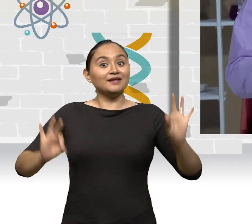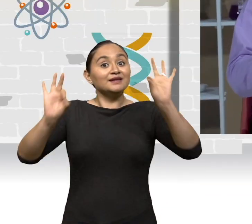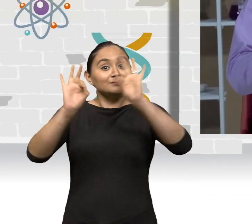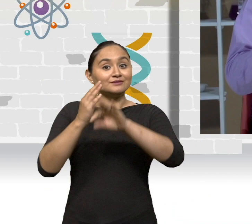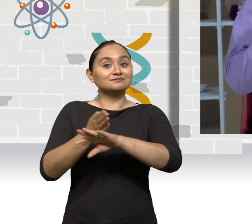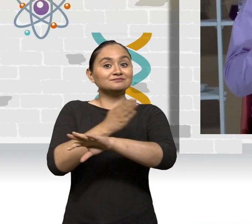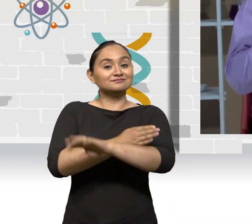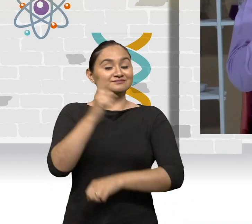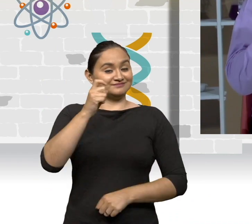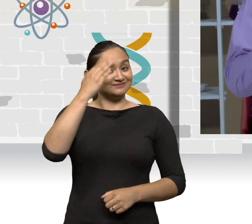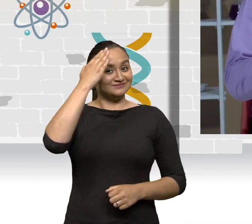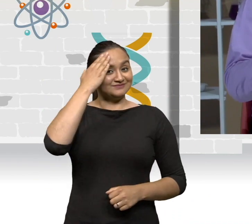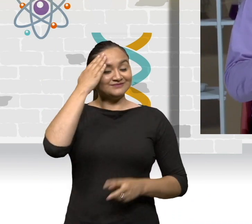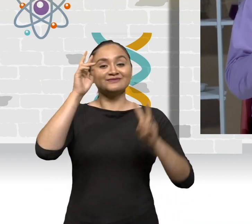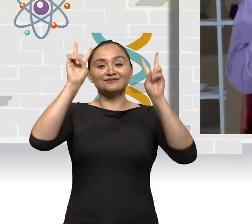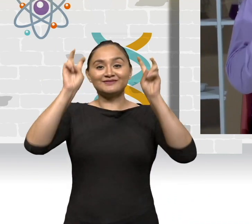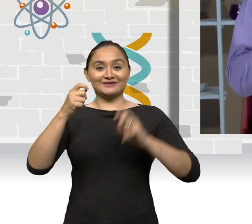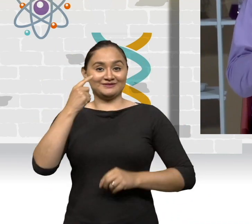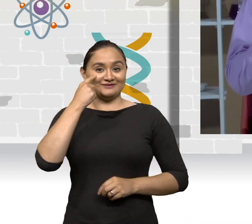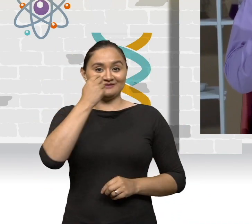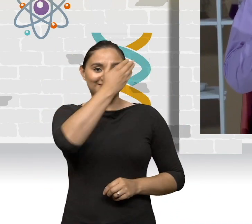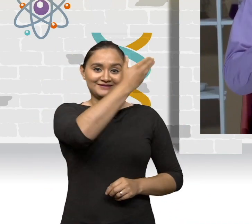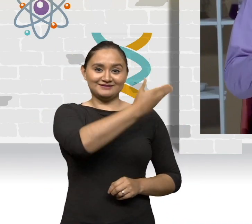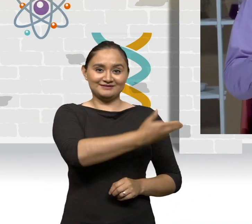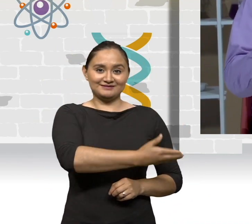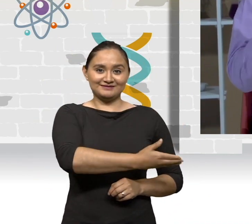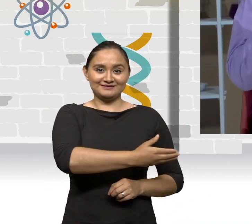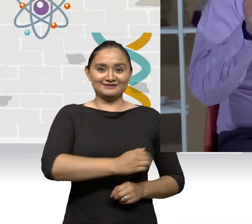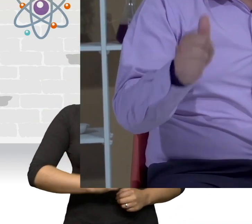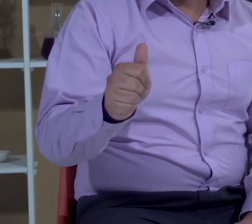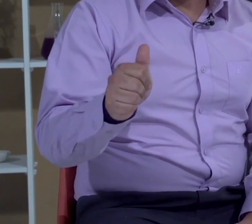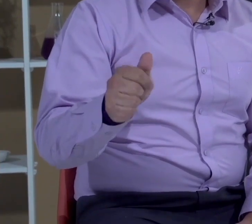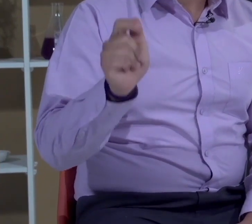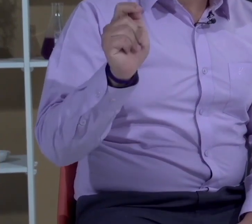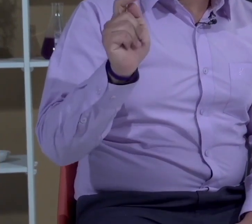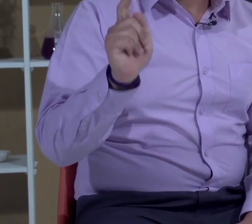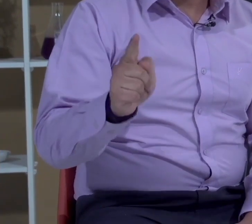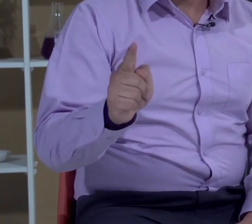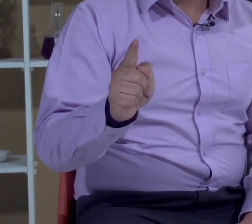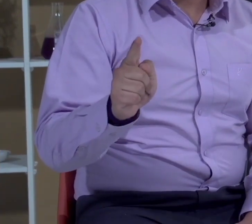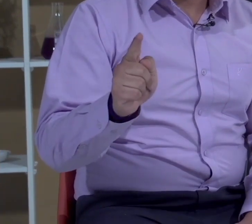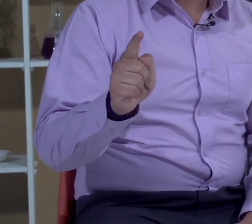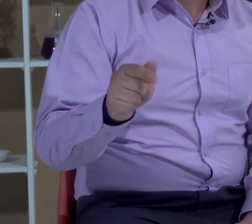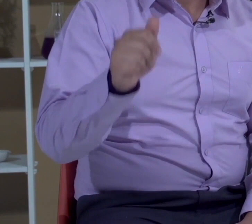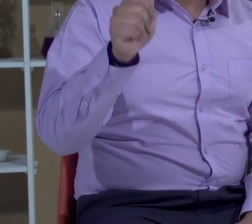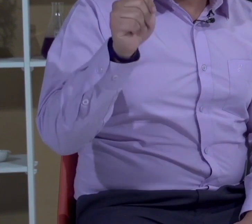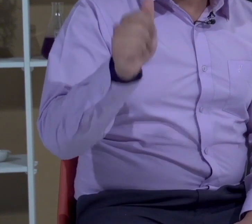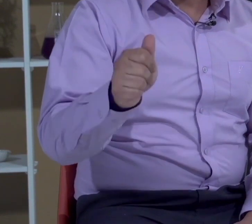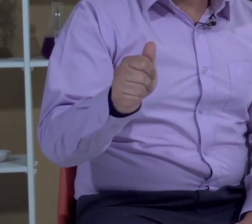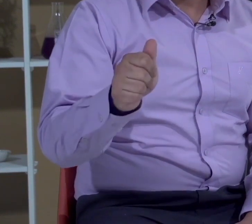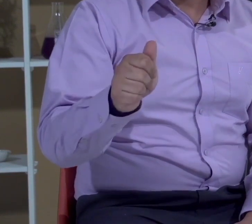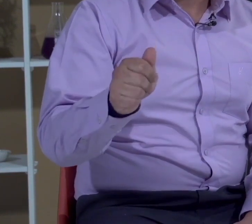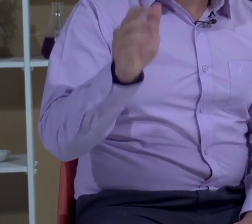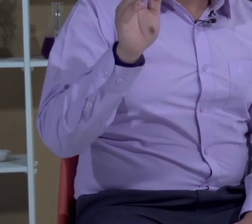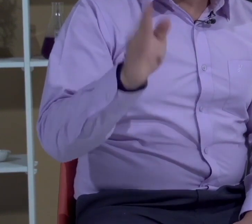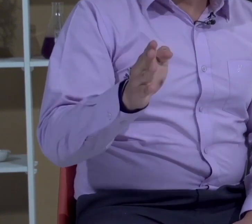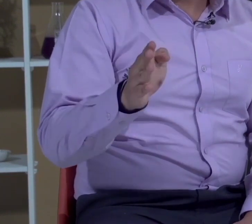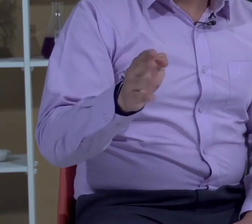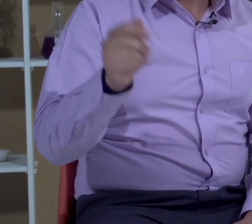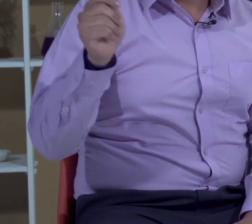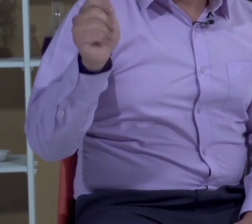Para tener un mejor entendimiento de la clase de hoy, debes conocer sobre movimiento, sistemas de referencia, vector